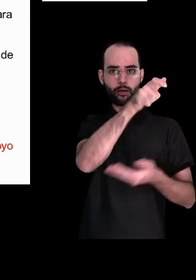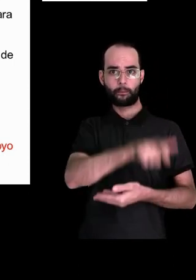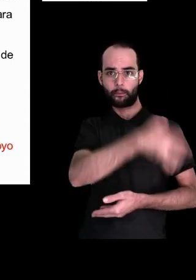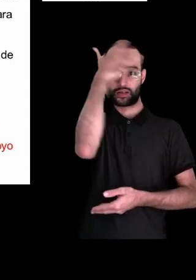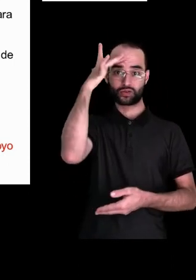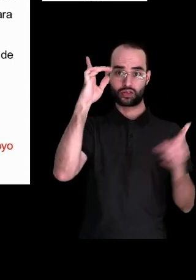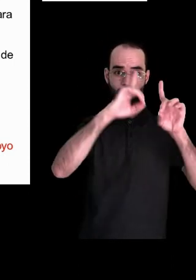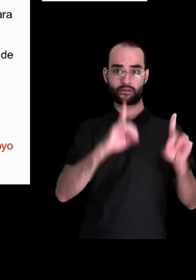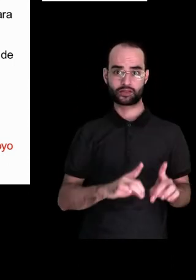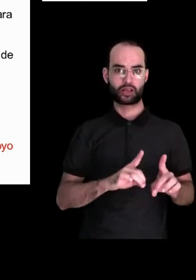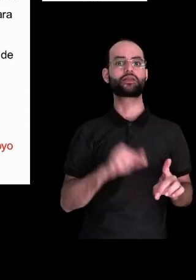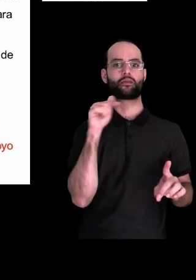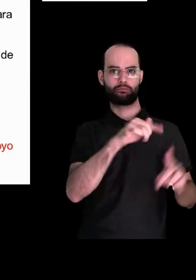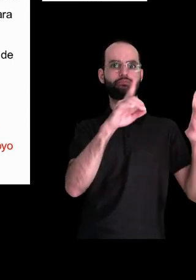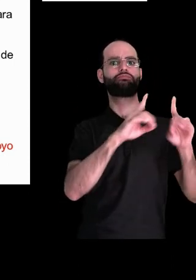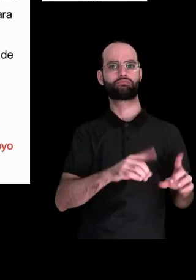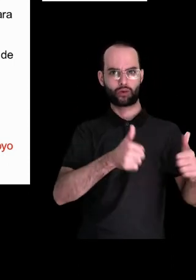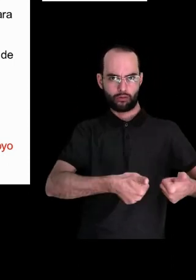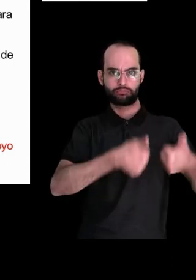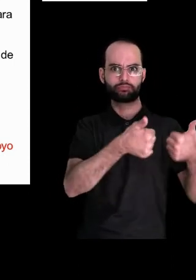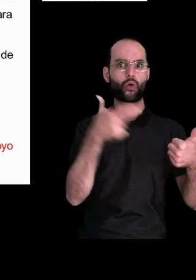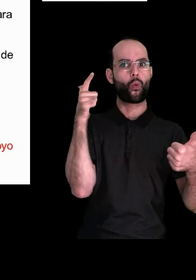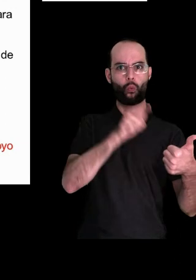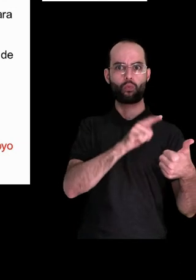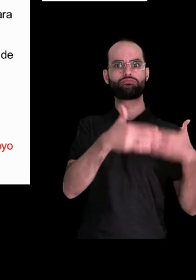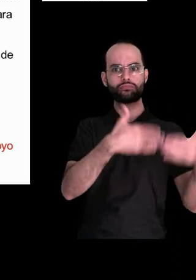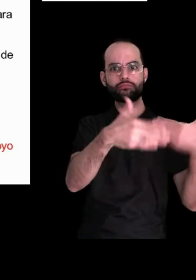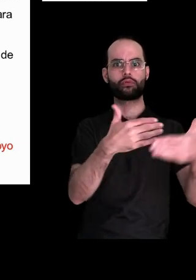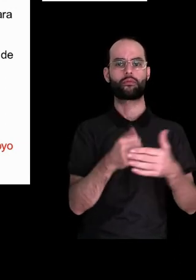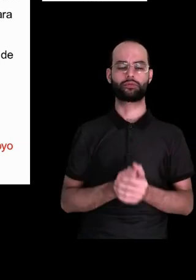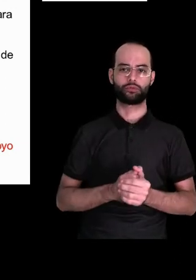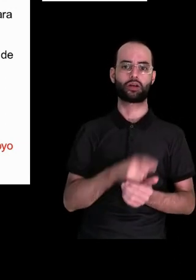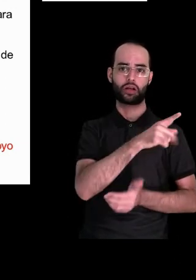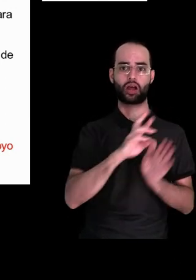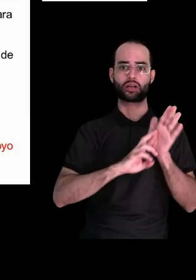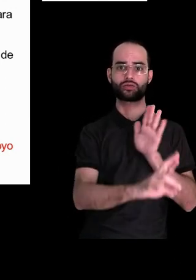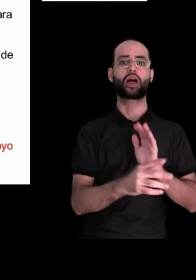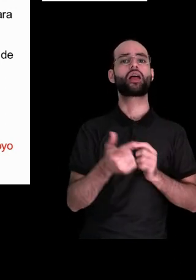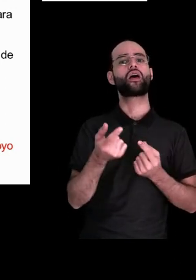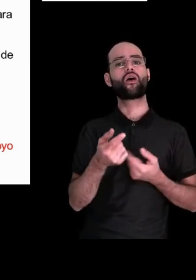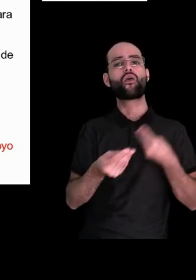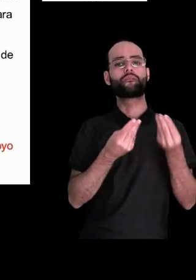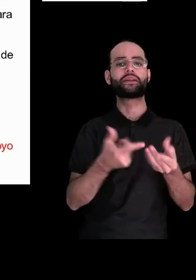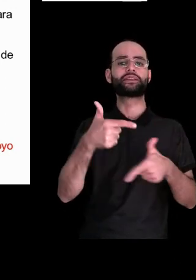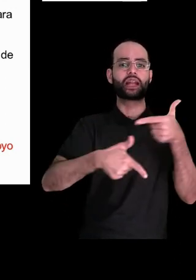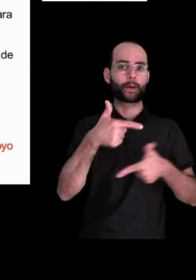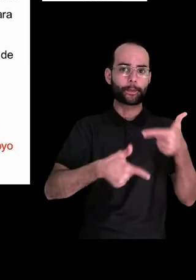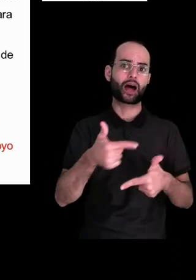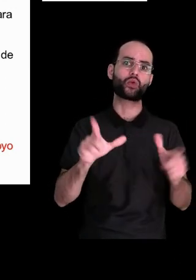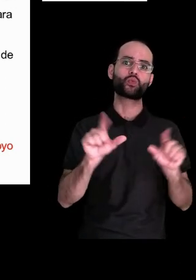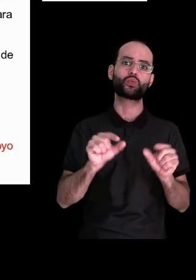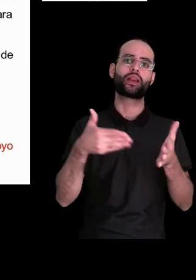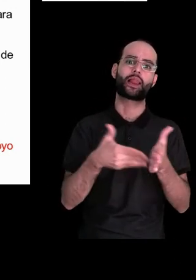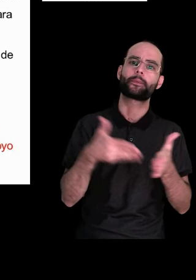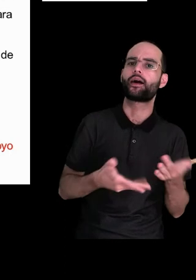del dibujo hay un letrero en negro que dice: los miembros de la WFDB reportaron que cuando existen programas para apoyar a las personas